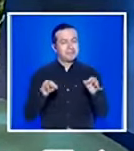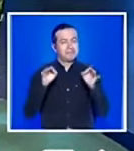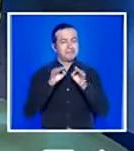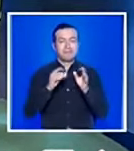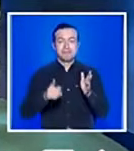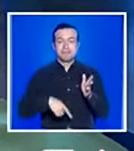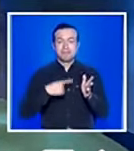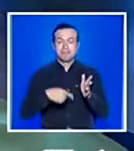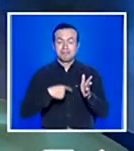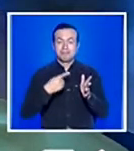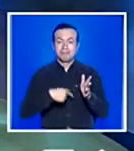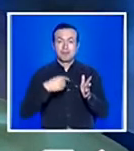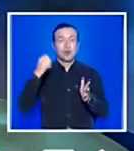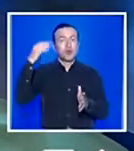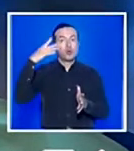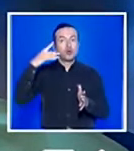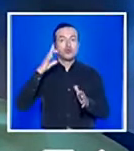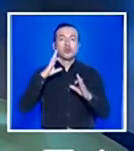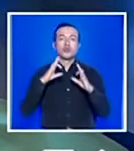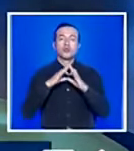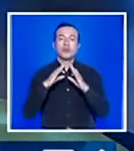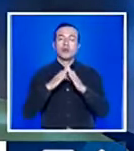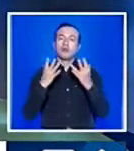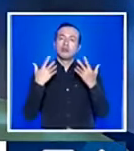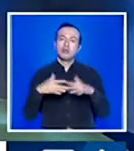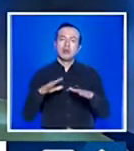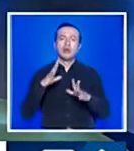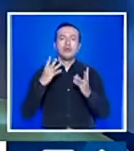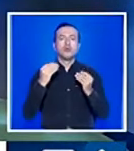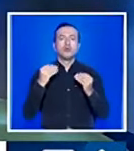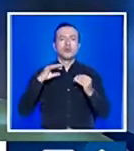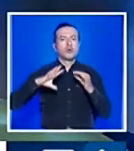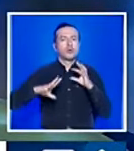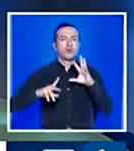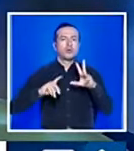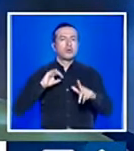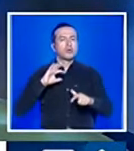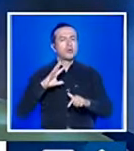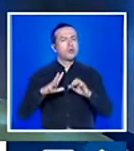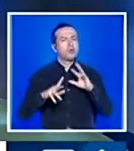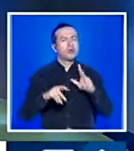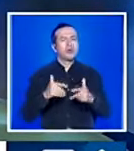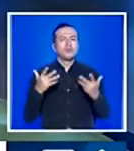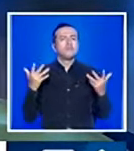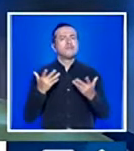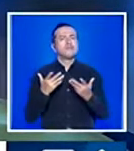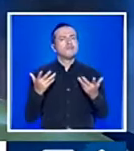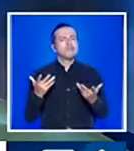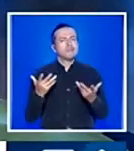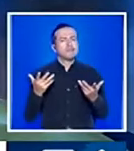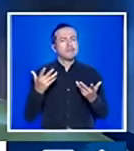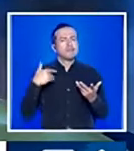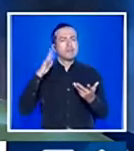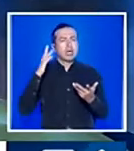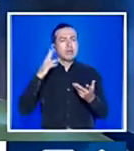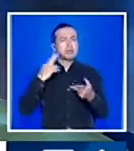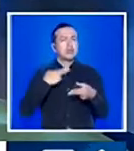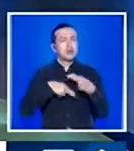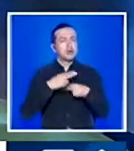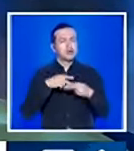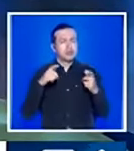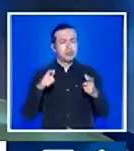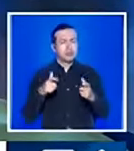generadores eléctricos. En Tumbaco ya se han reportado varios robos de estos artefactos utilizados principalmente en los locales comerciales. Ayer lo veíamos